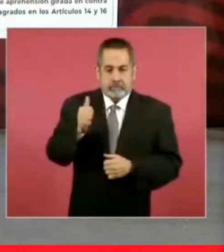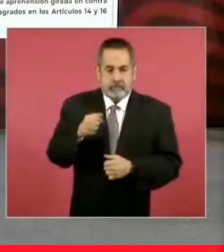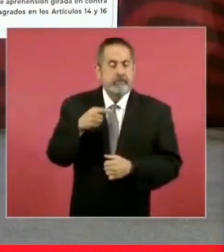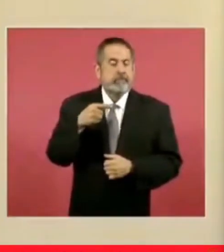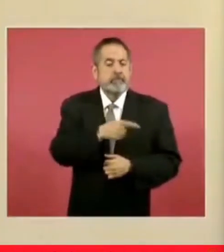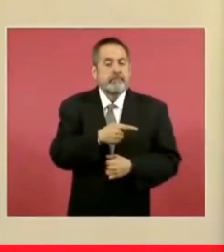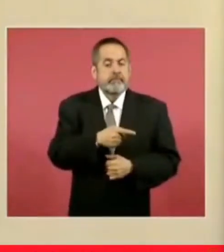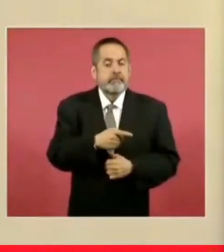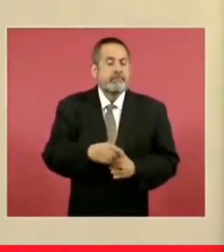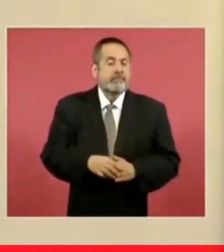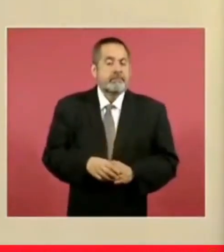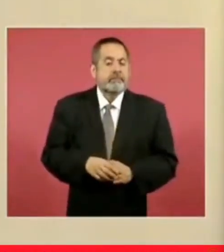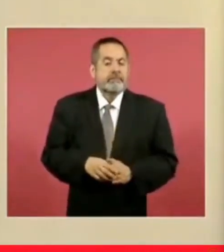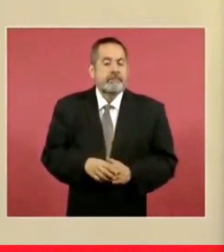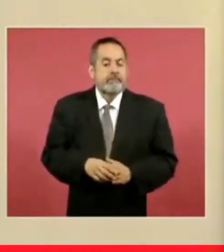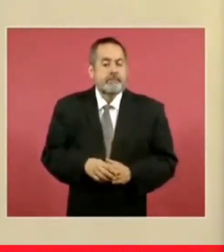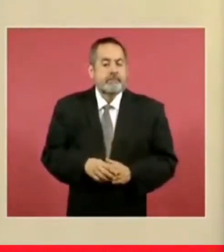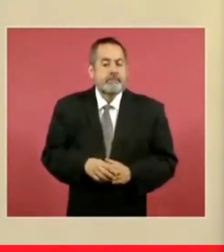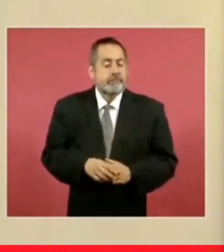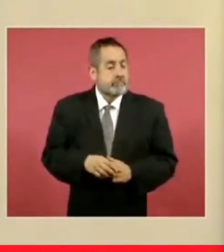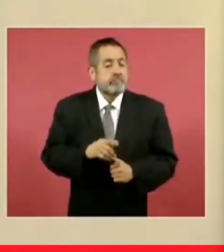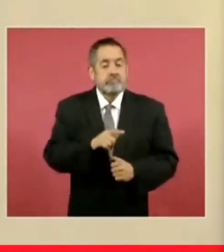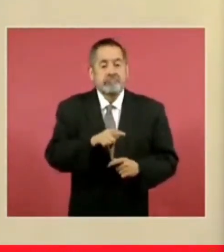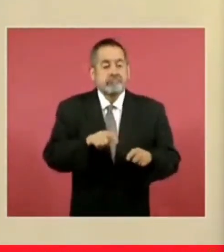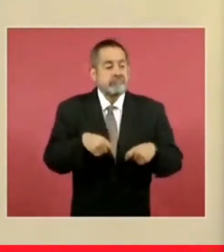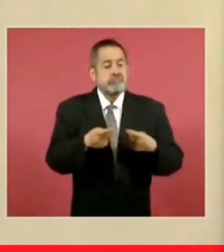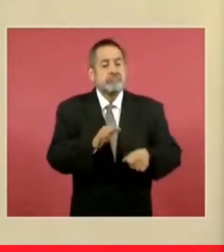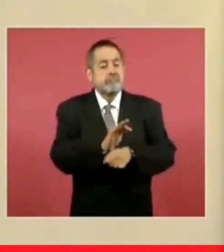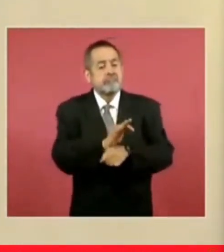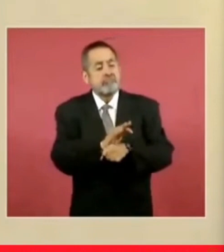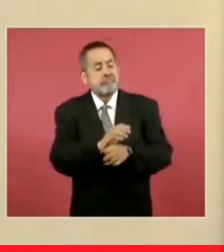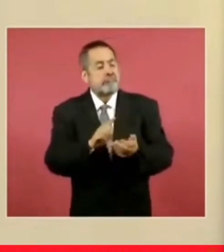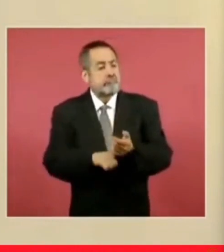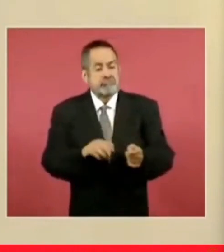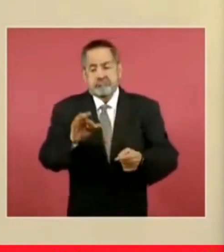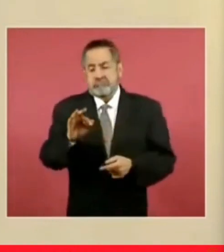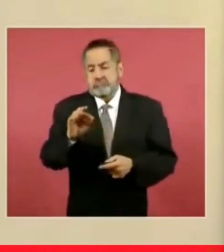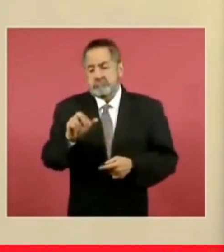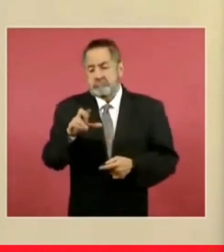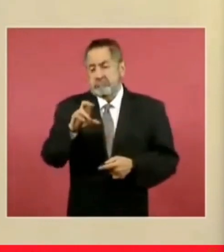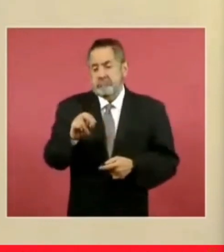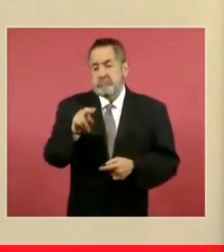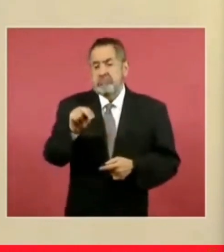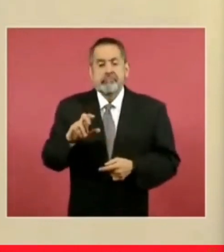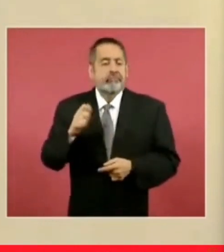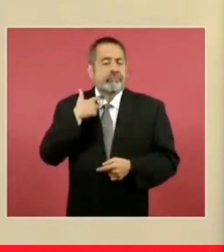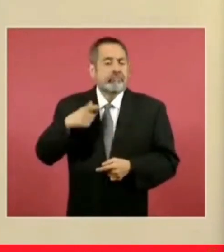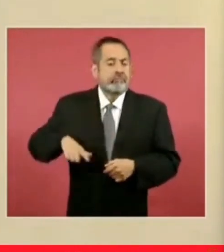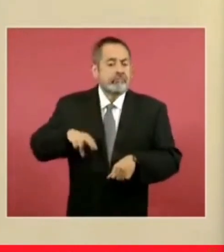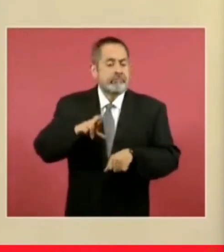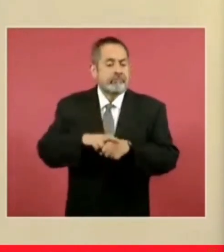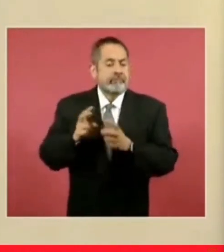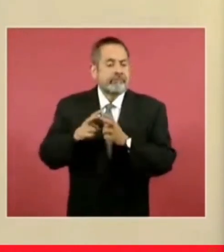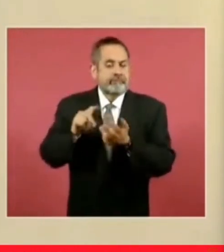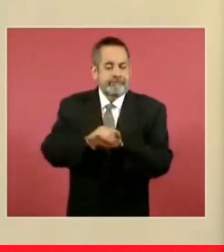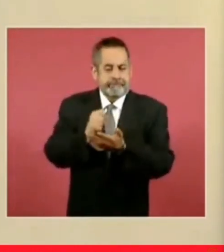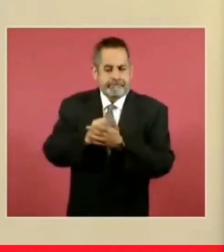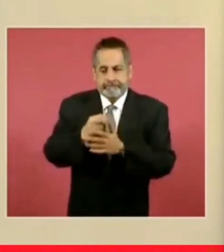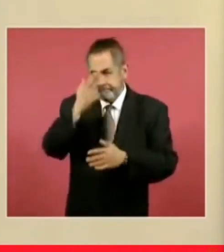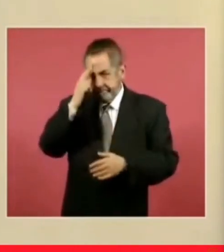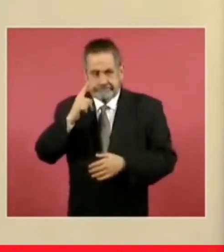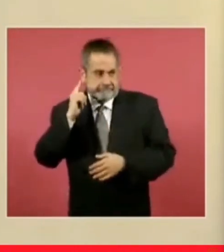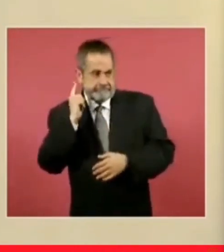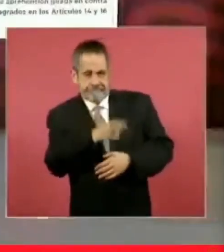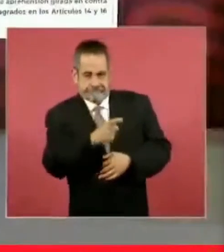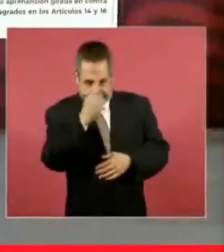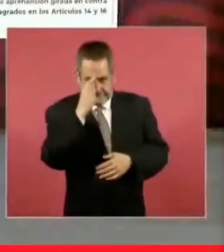eh ella otorgó un Amparo a Francisco Javier n exgobernador de tamaulipa señalado por delincuencia